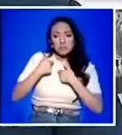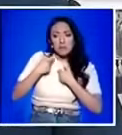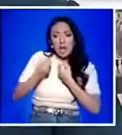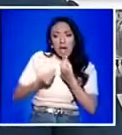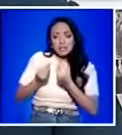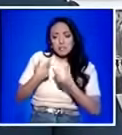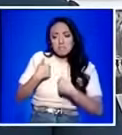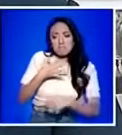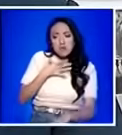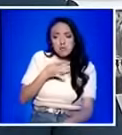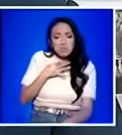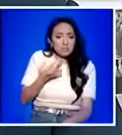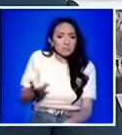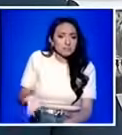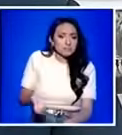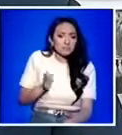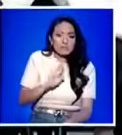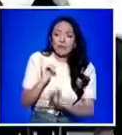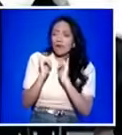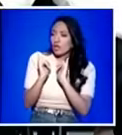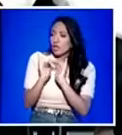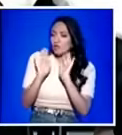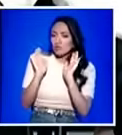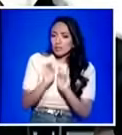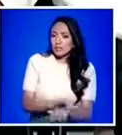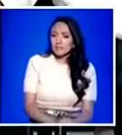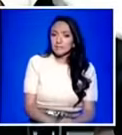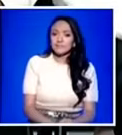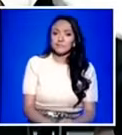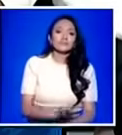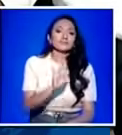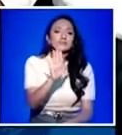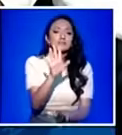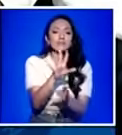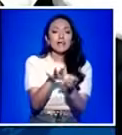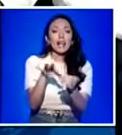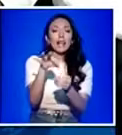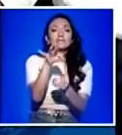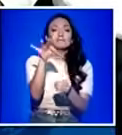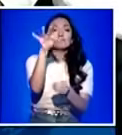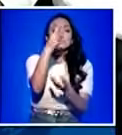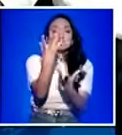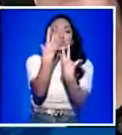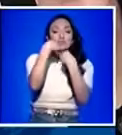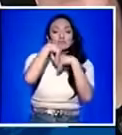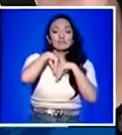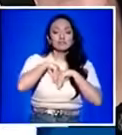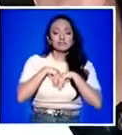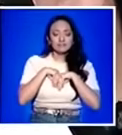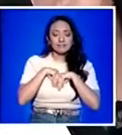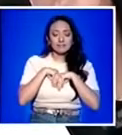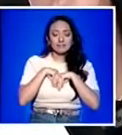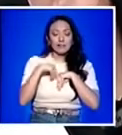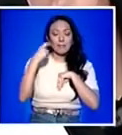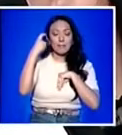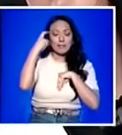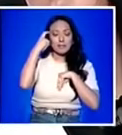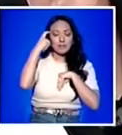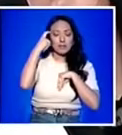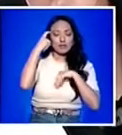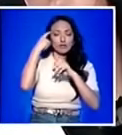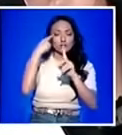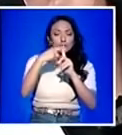disfrutar lo que tenemos y somos. Nos llena del espíritu y pienso que los pensamientos que